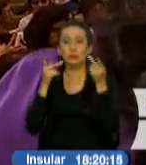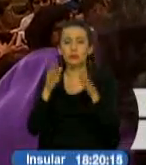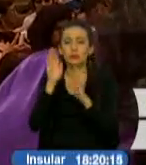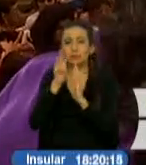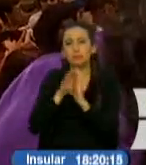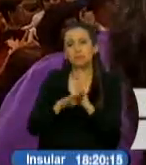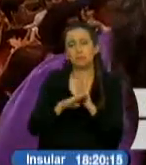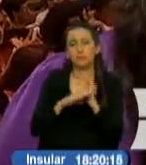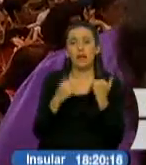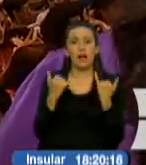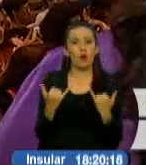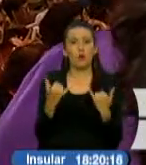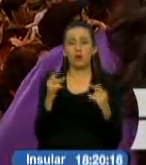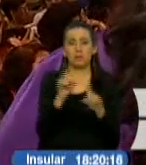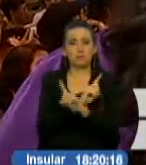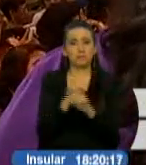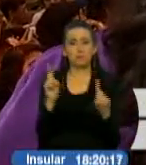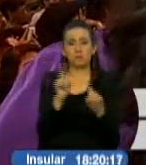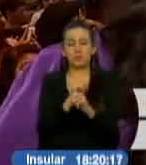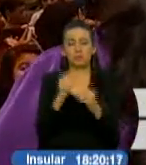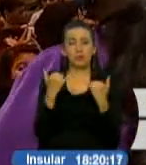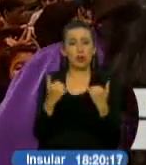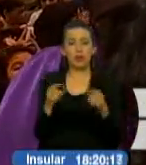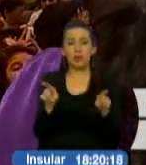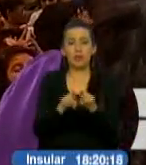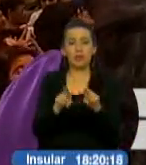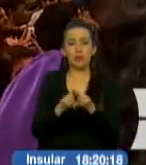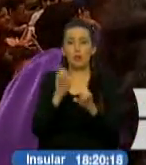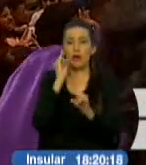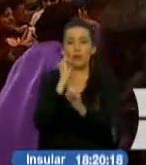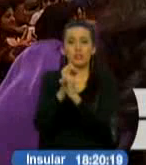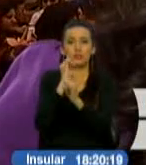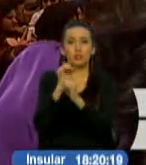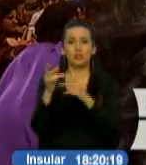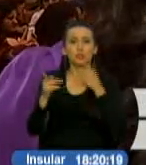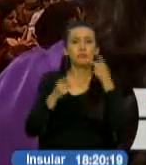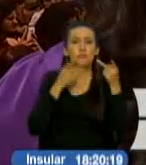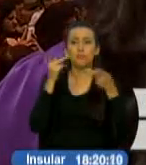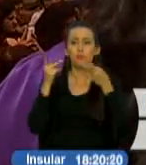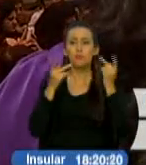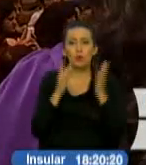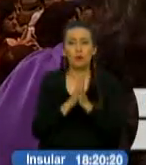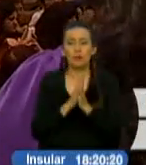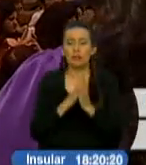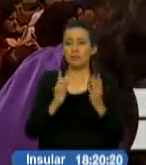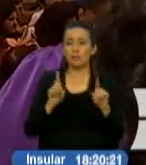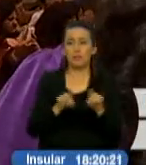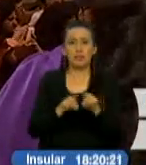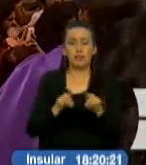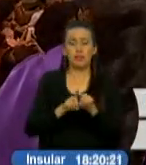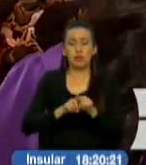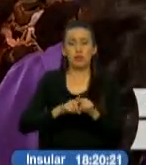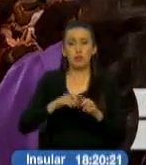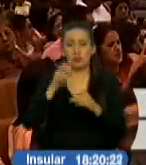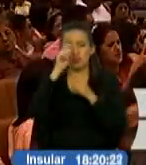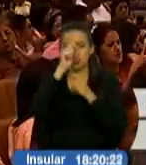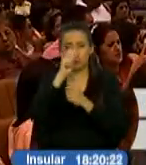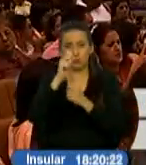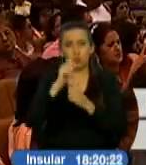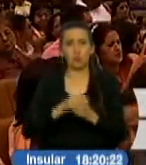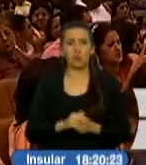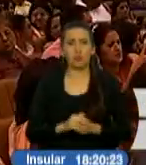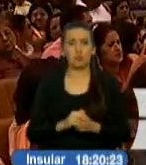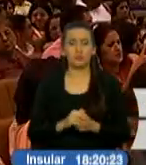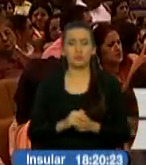es reconocido como tal, como la persona importante en la sociedad que transforma el país desde las aulas. Ingresa